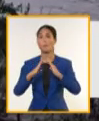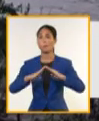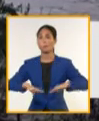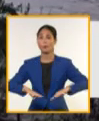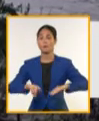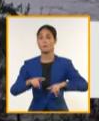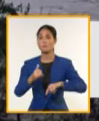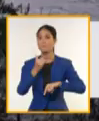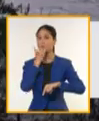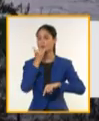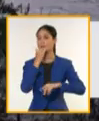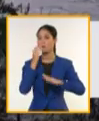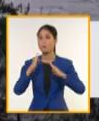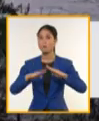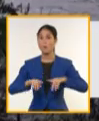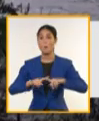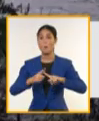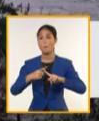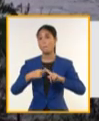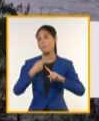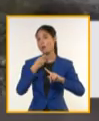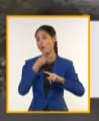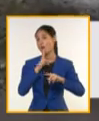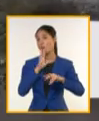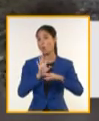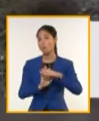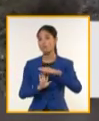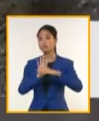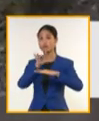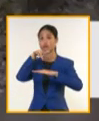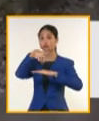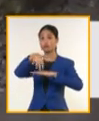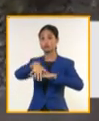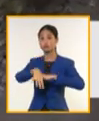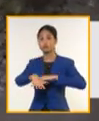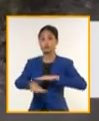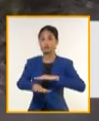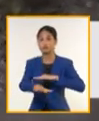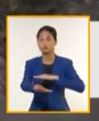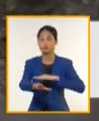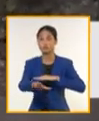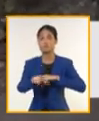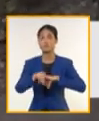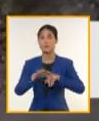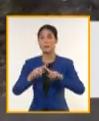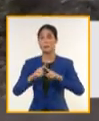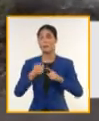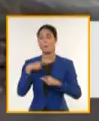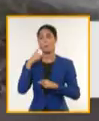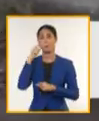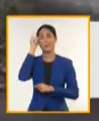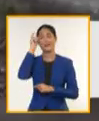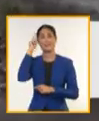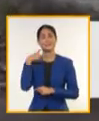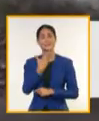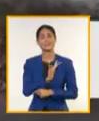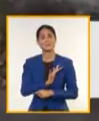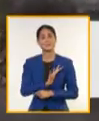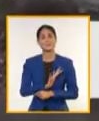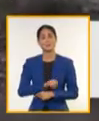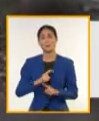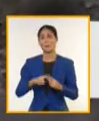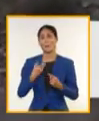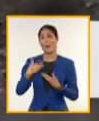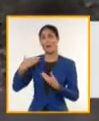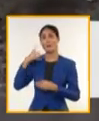Jesús Flores debido a la crecida del río. Las medidas se redoblan en este territorio dada la triste experiencia del devastador paso del huracán Óscar